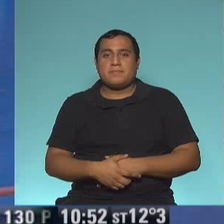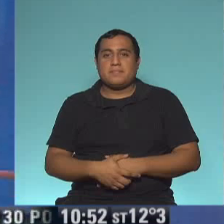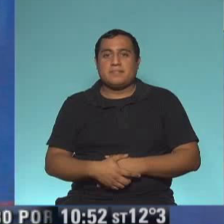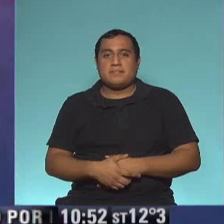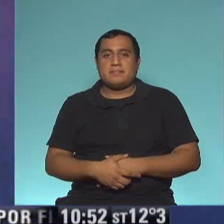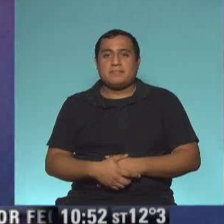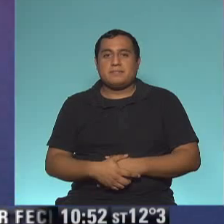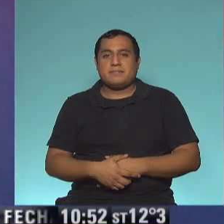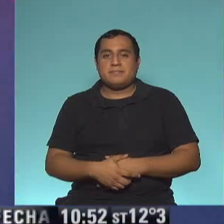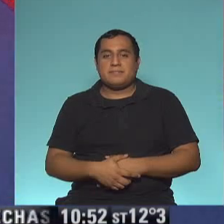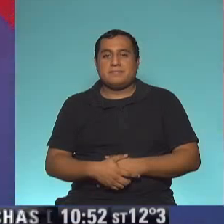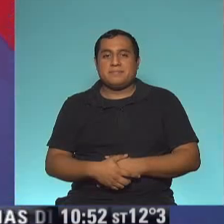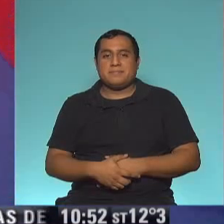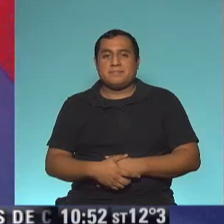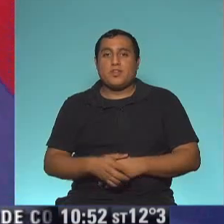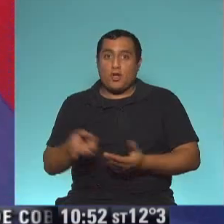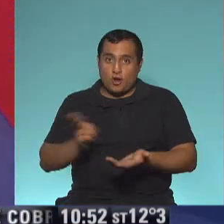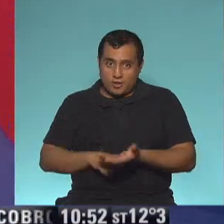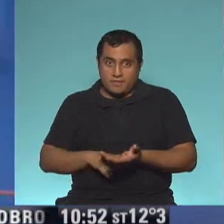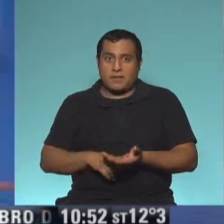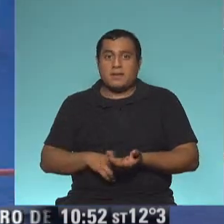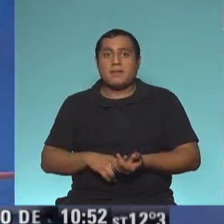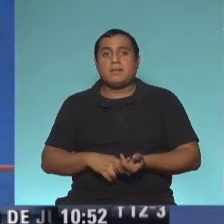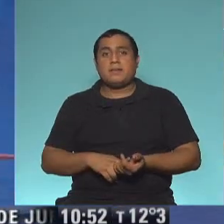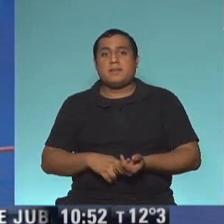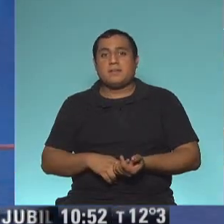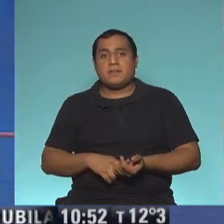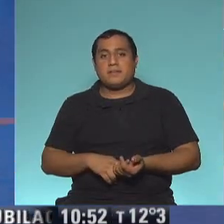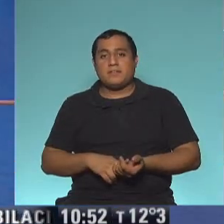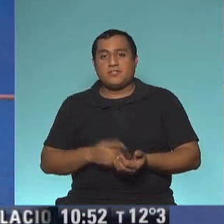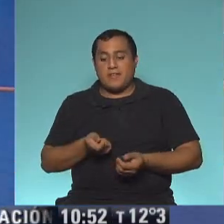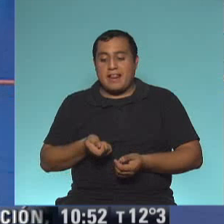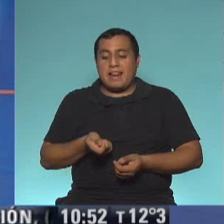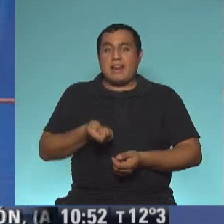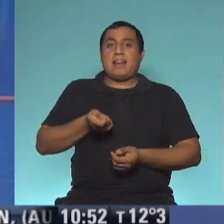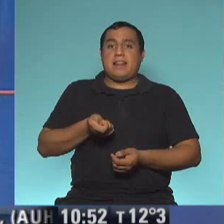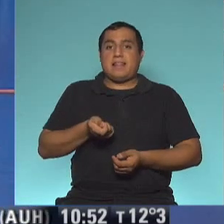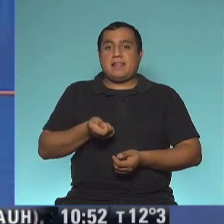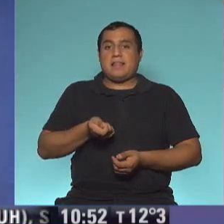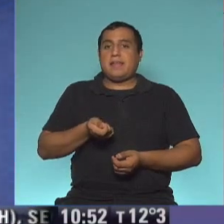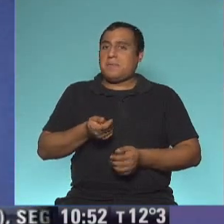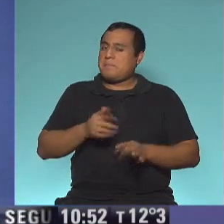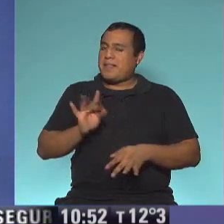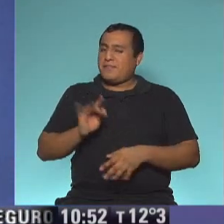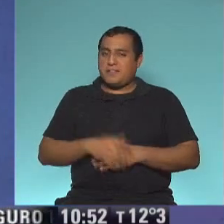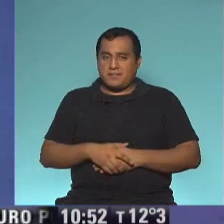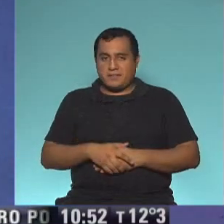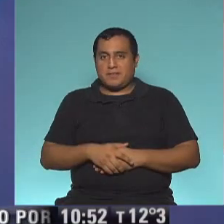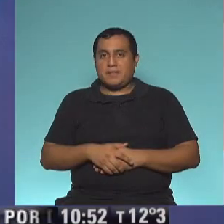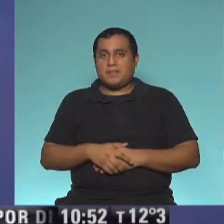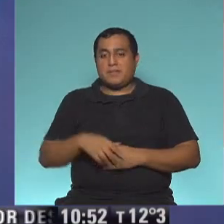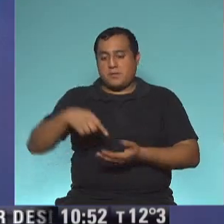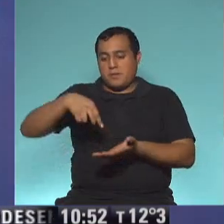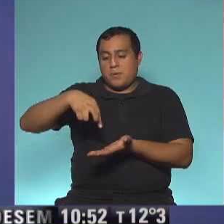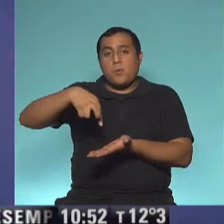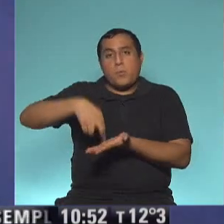salta. Bien. ¿Otra vez? Ahora la voy a levantar un poquito más. Más difícil, ¿eh? Con un pie tengo que